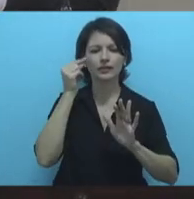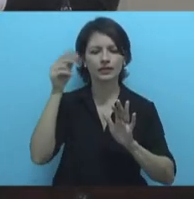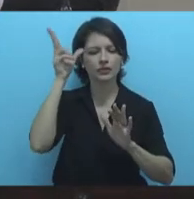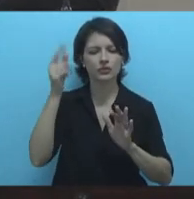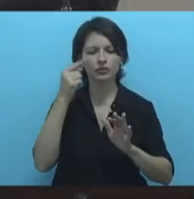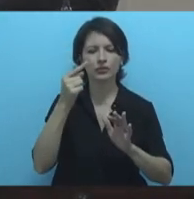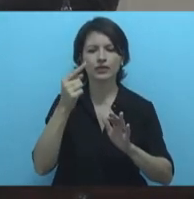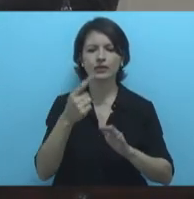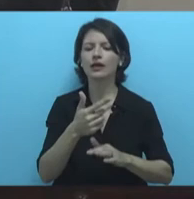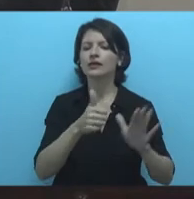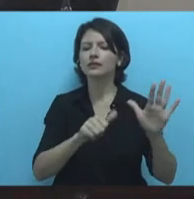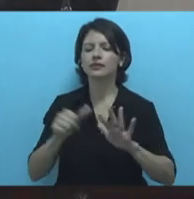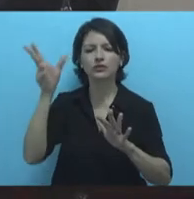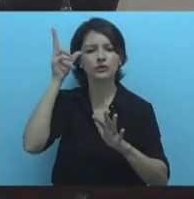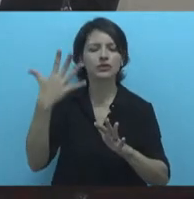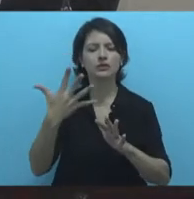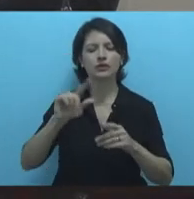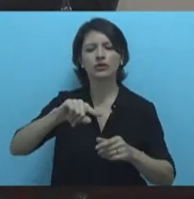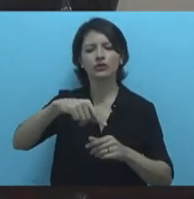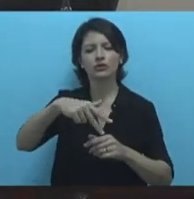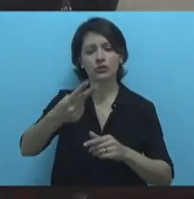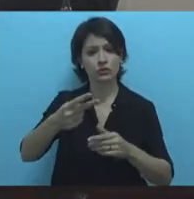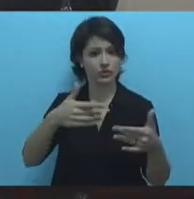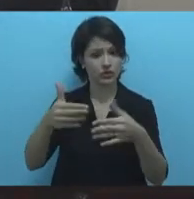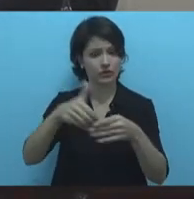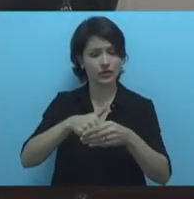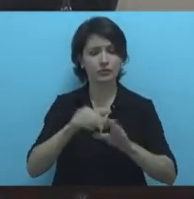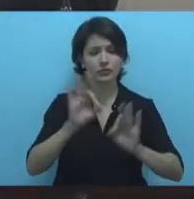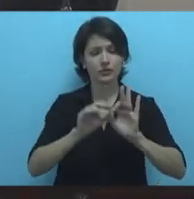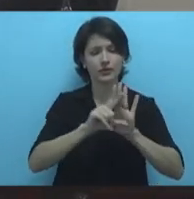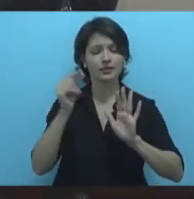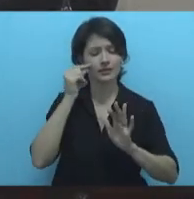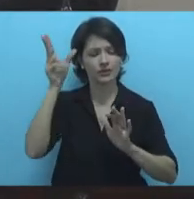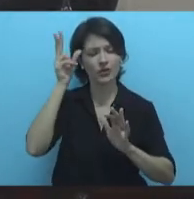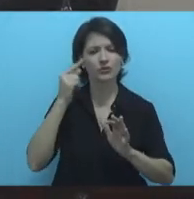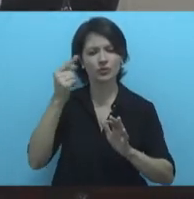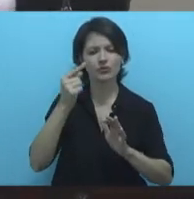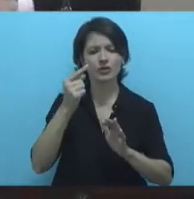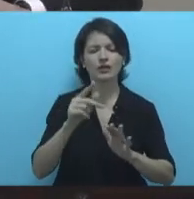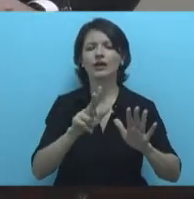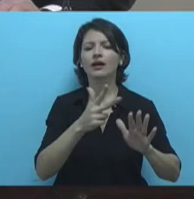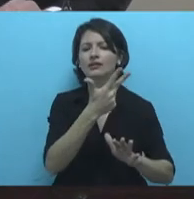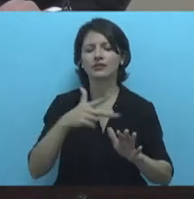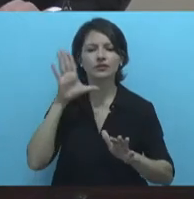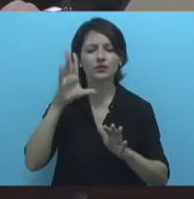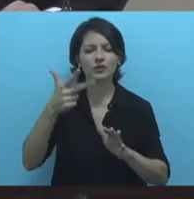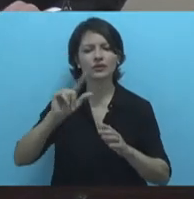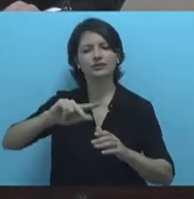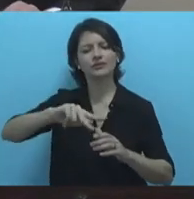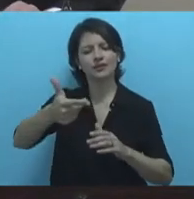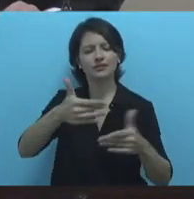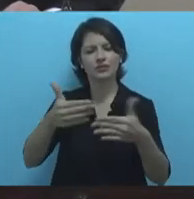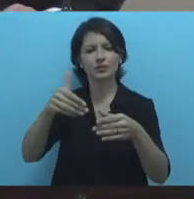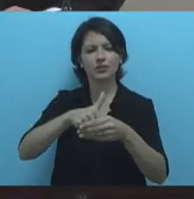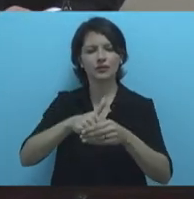38.685 preferencias para dos sesiones proyecto de ley 38 mil 753 preferencias para tres sesiones